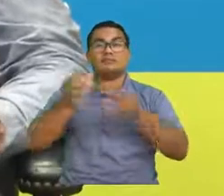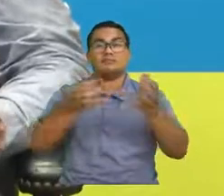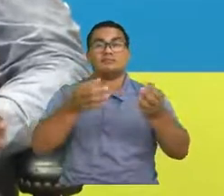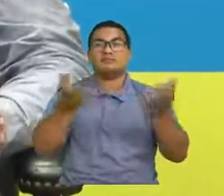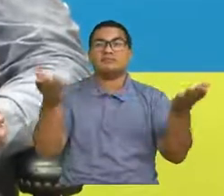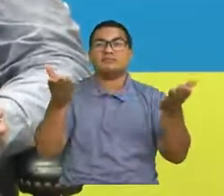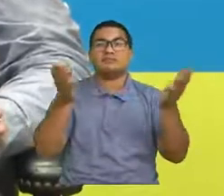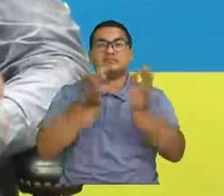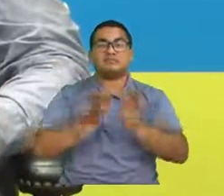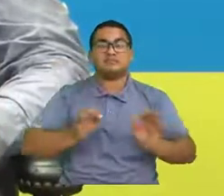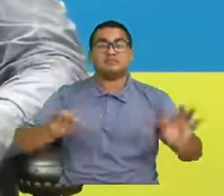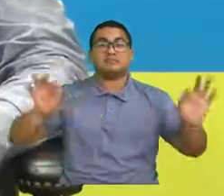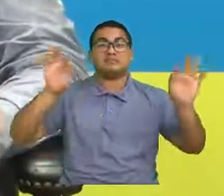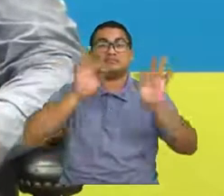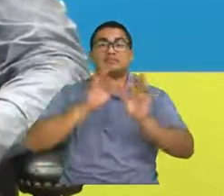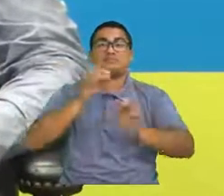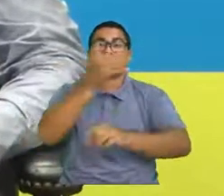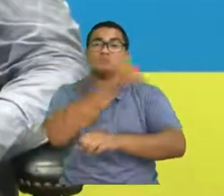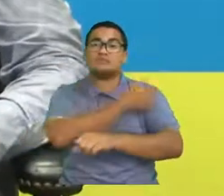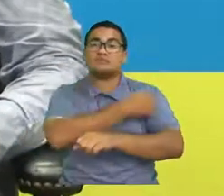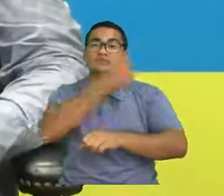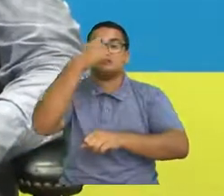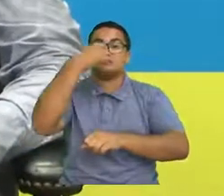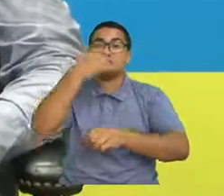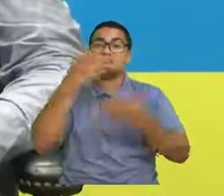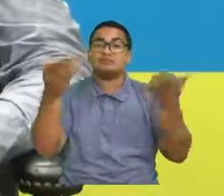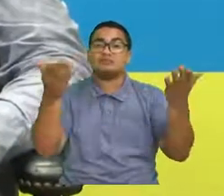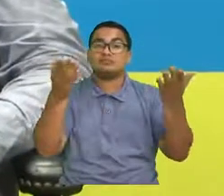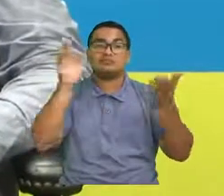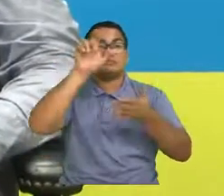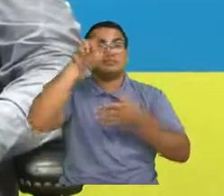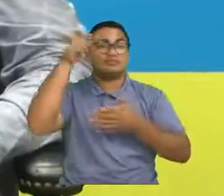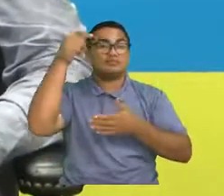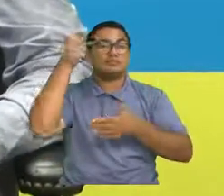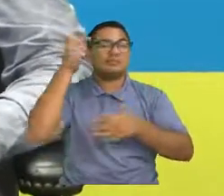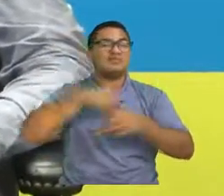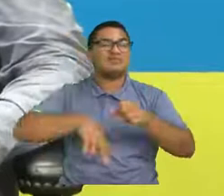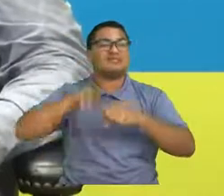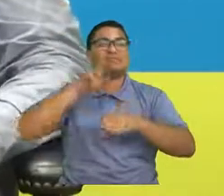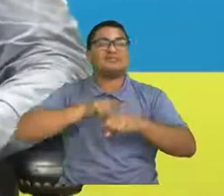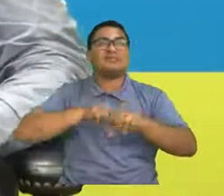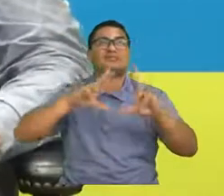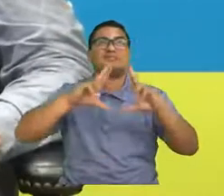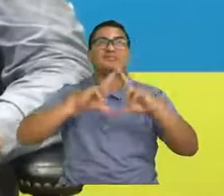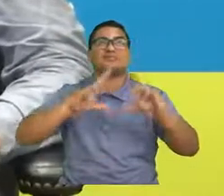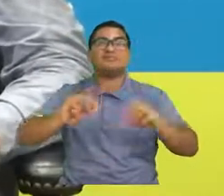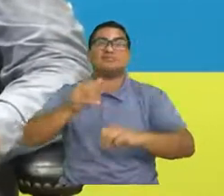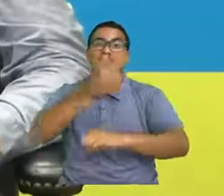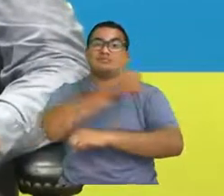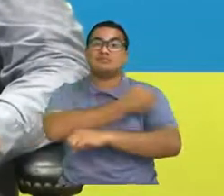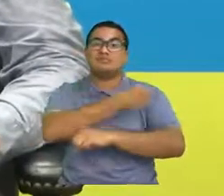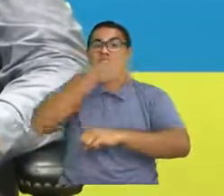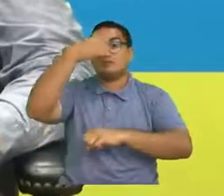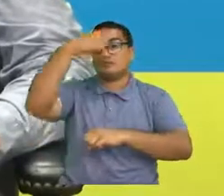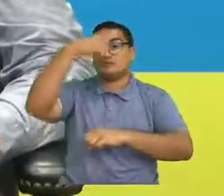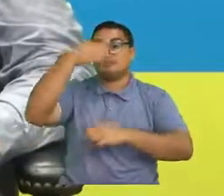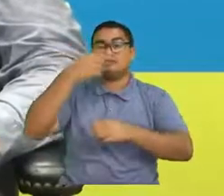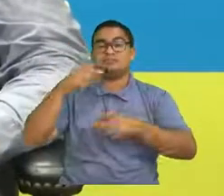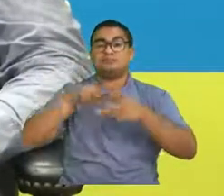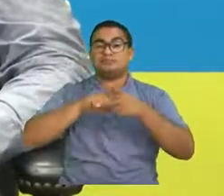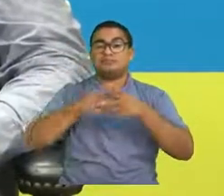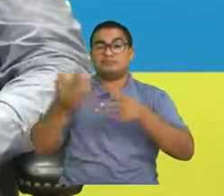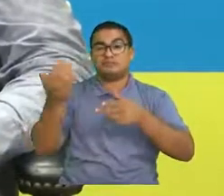a propósito de que nuestro gobierno lleva a cabo la Jornada Nacional de Vacunación que inició desde el pasado 20 de